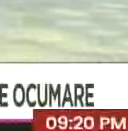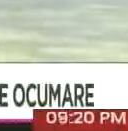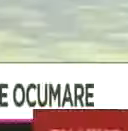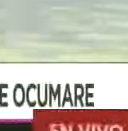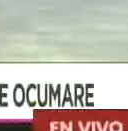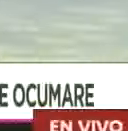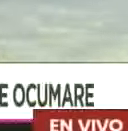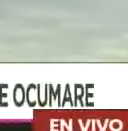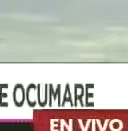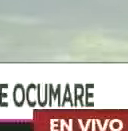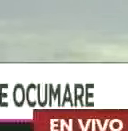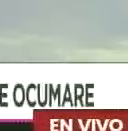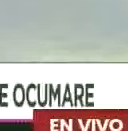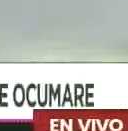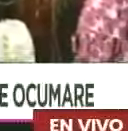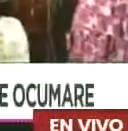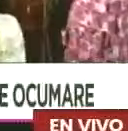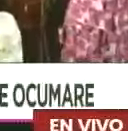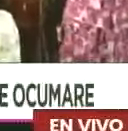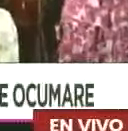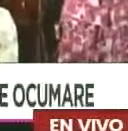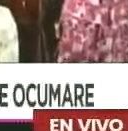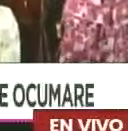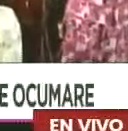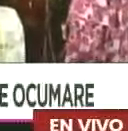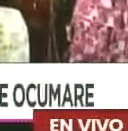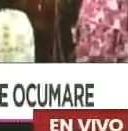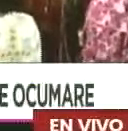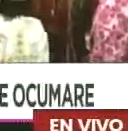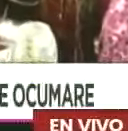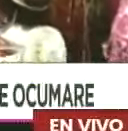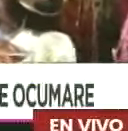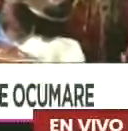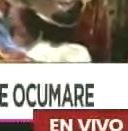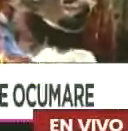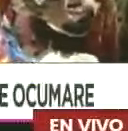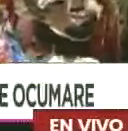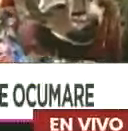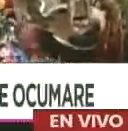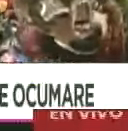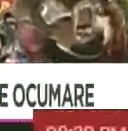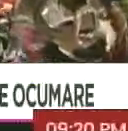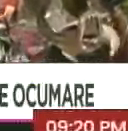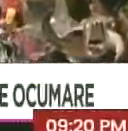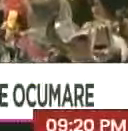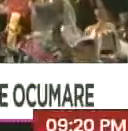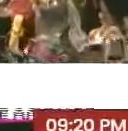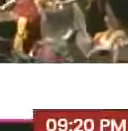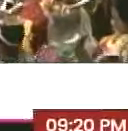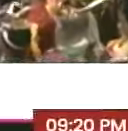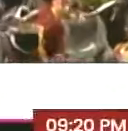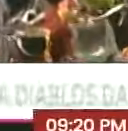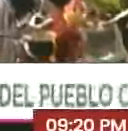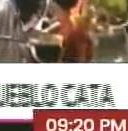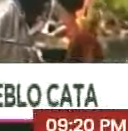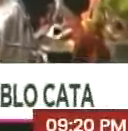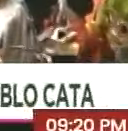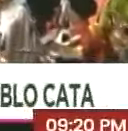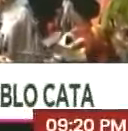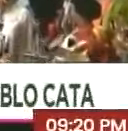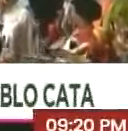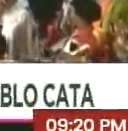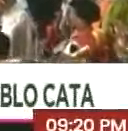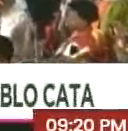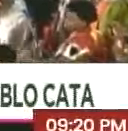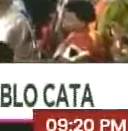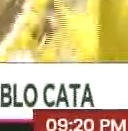Cofradía en presencia de los Diablos Danzantes del pueblo de Cata. Ahí llegó la gente de Cata. La gente de Cata. Vamos a ver la gente de